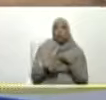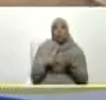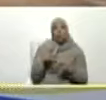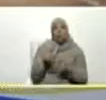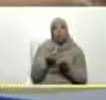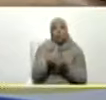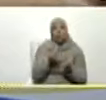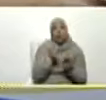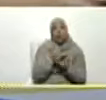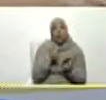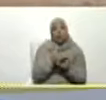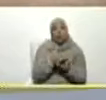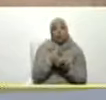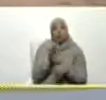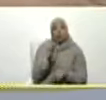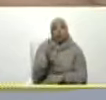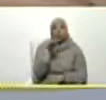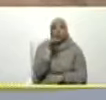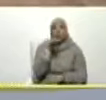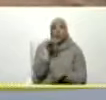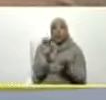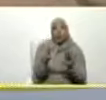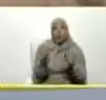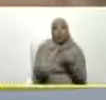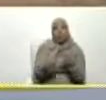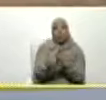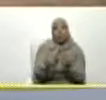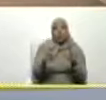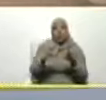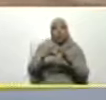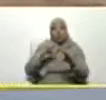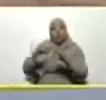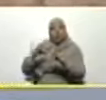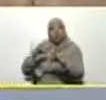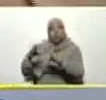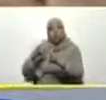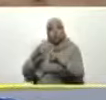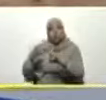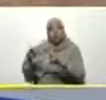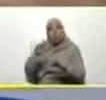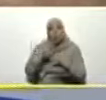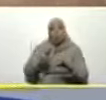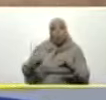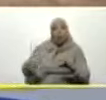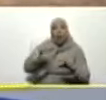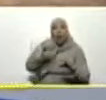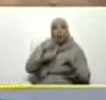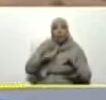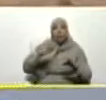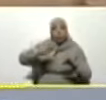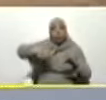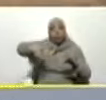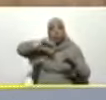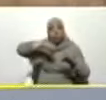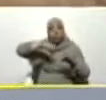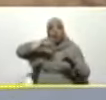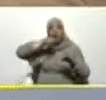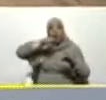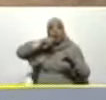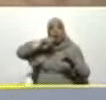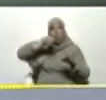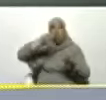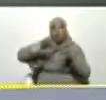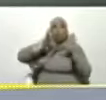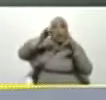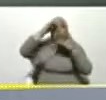dispusieron por lo menos 9 camiones cisternas y estamos buscando más camiones cisternas para que